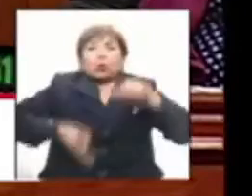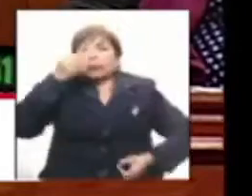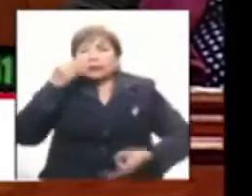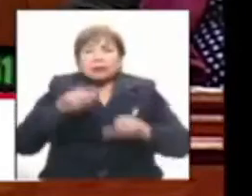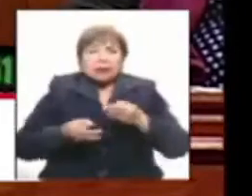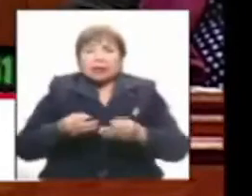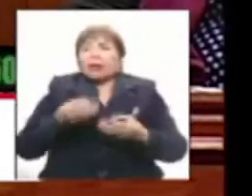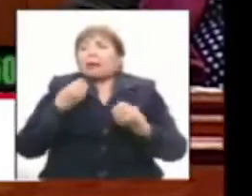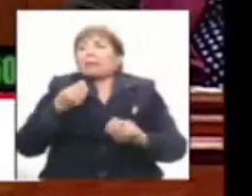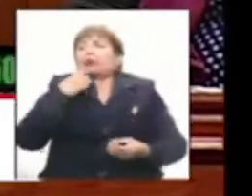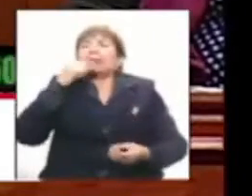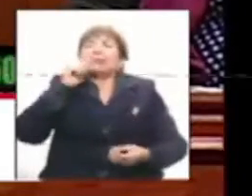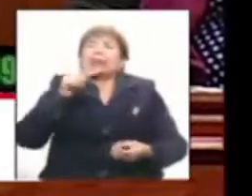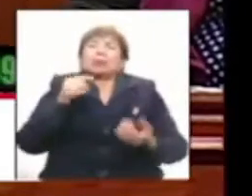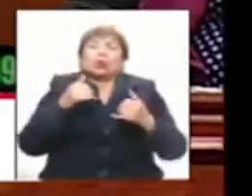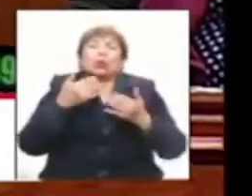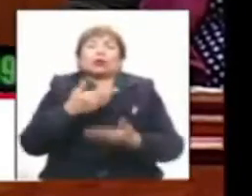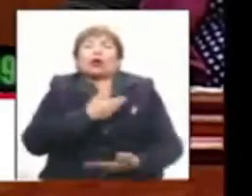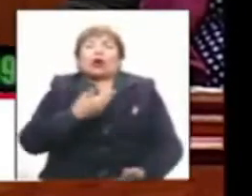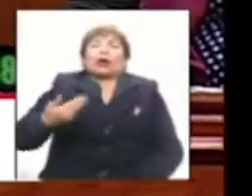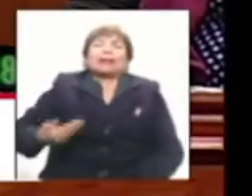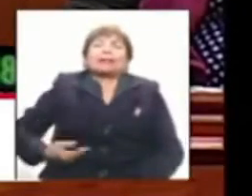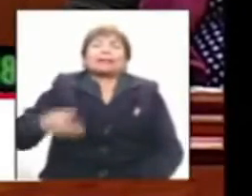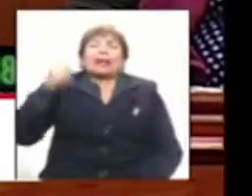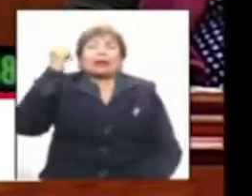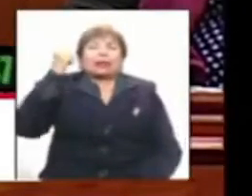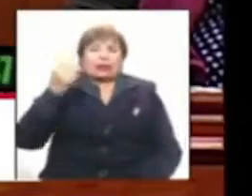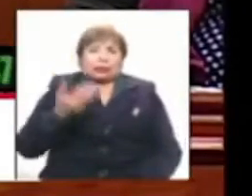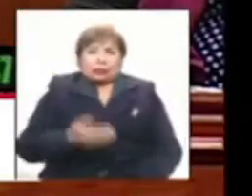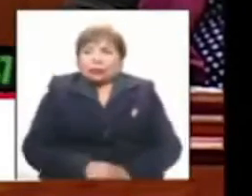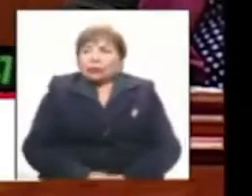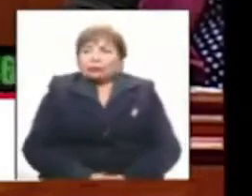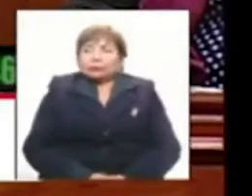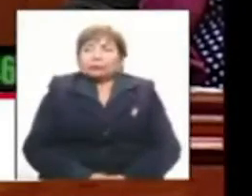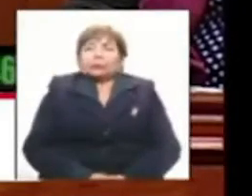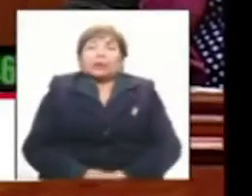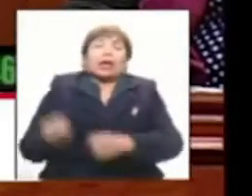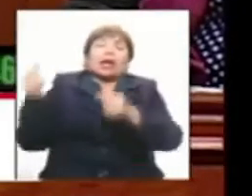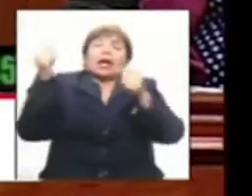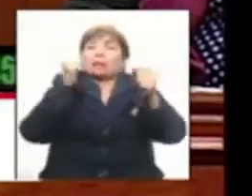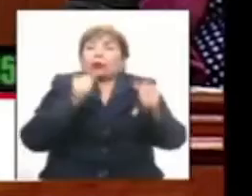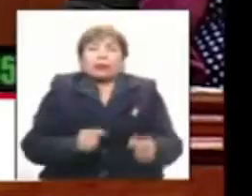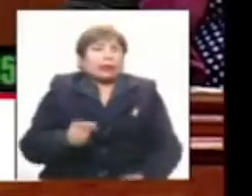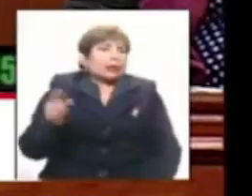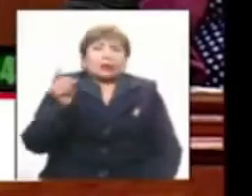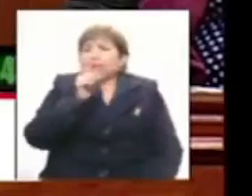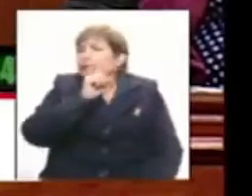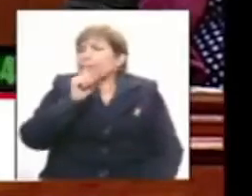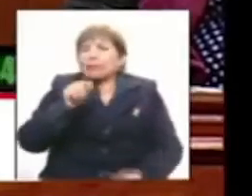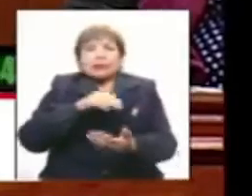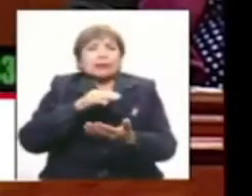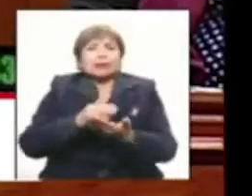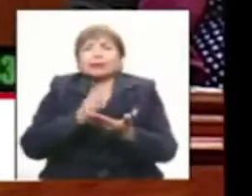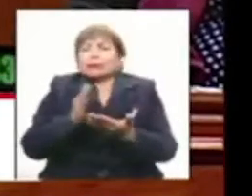judiciales, porque estamos jugando con el Estado de Derecho, señores. El poder legislativo no está